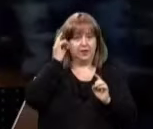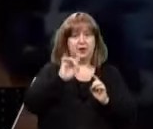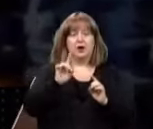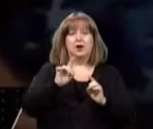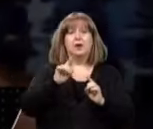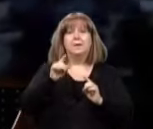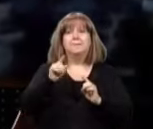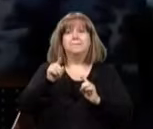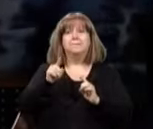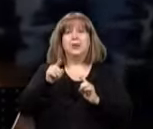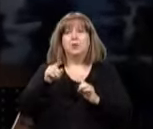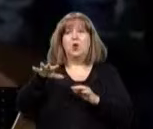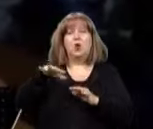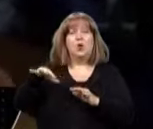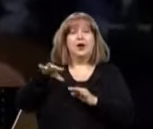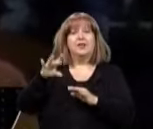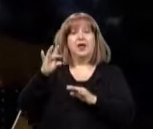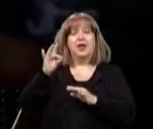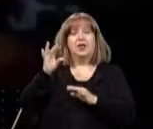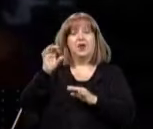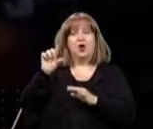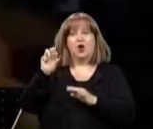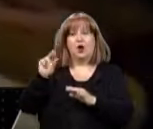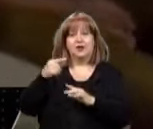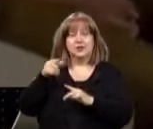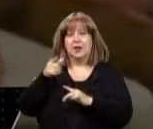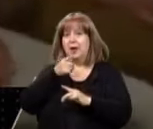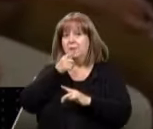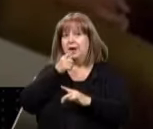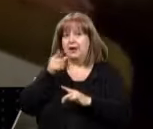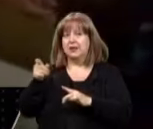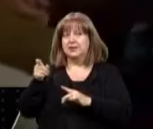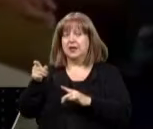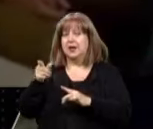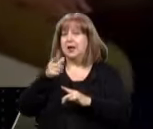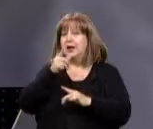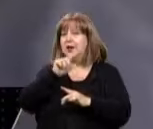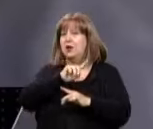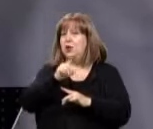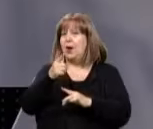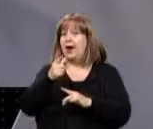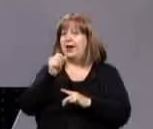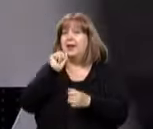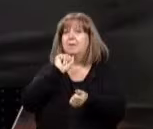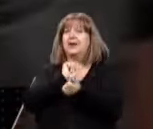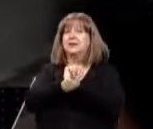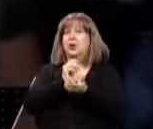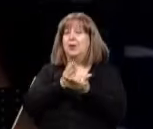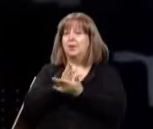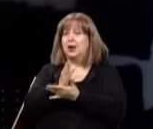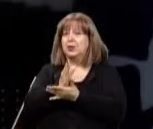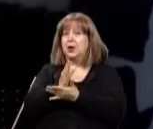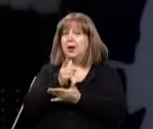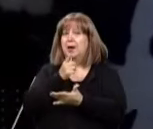del propio Tribunal de Dolores, es que no habría quizás ninguna condena a prisión perpetua. ¿Esto qué quiere decir? Que